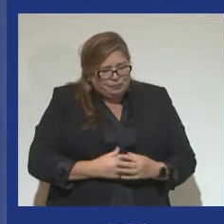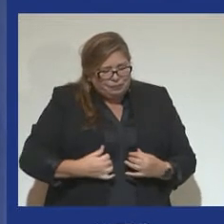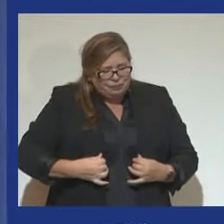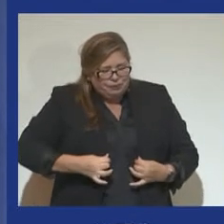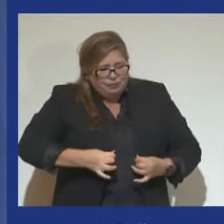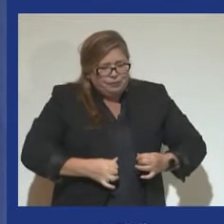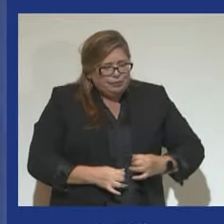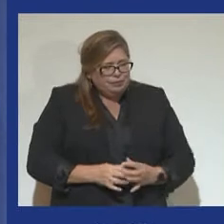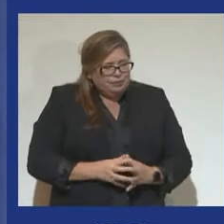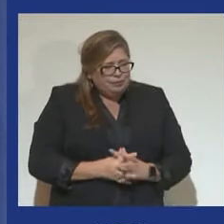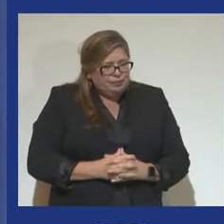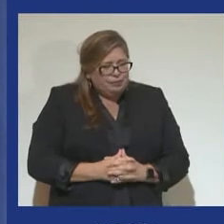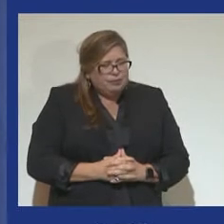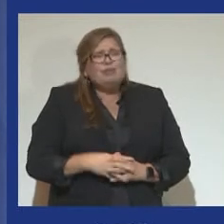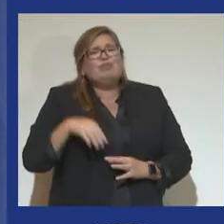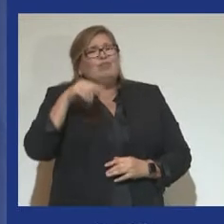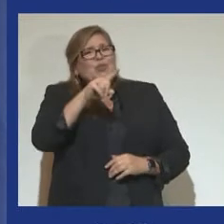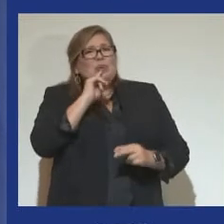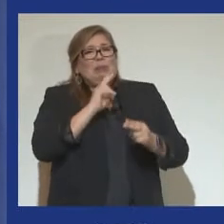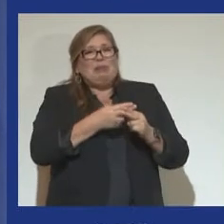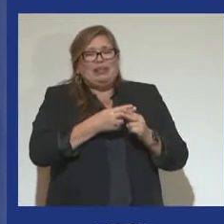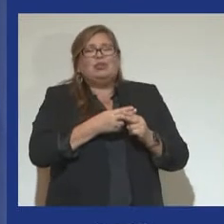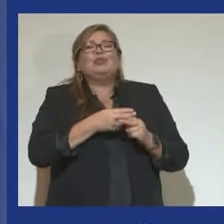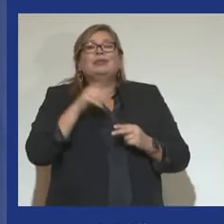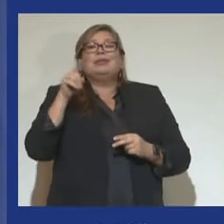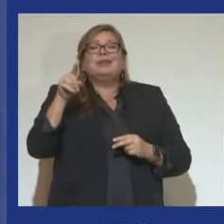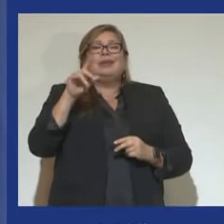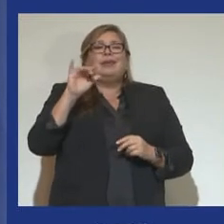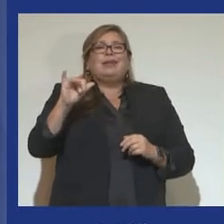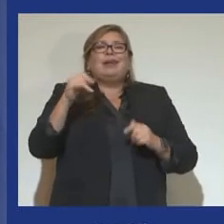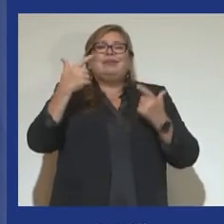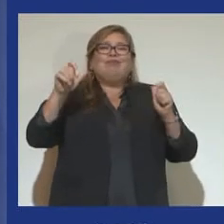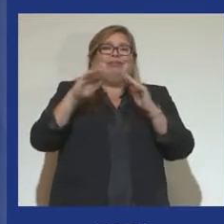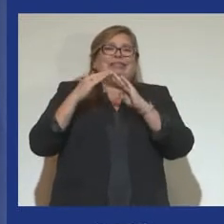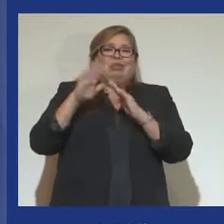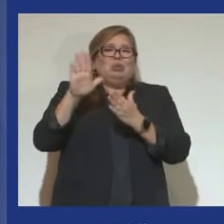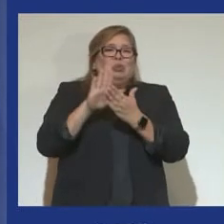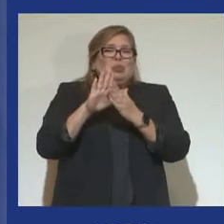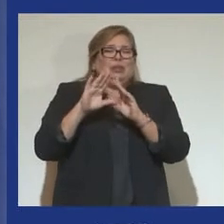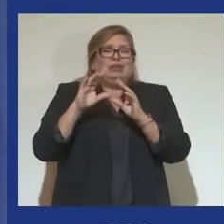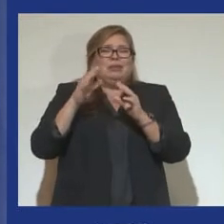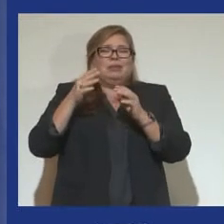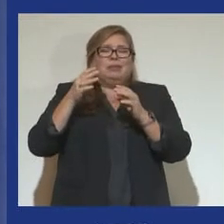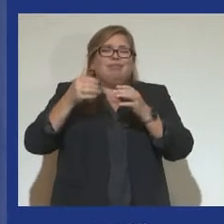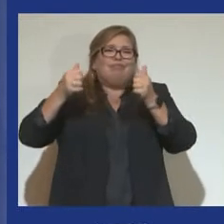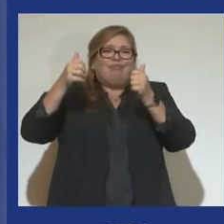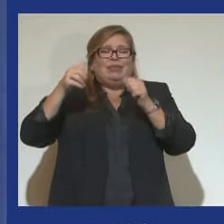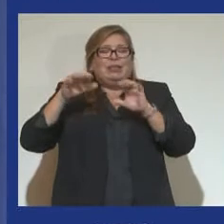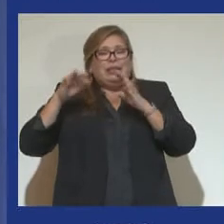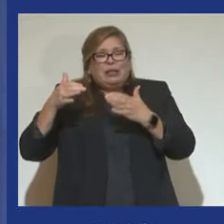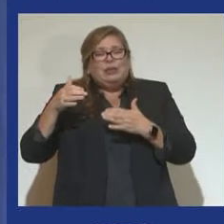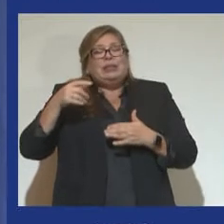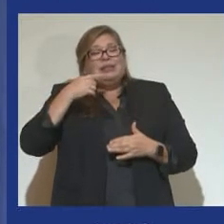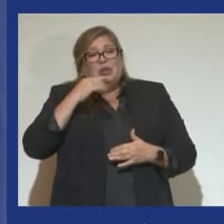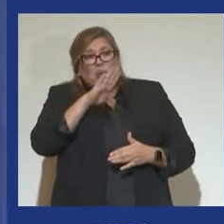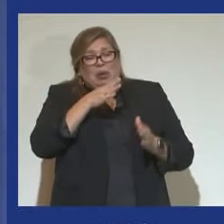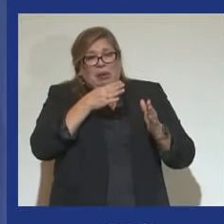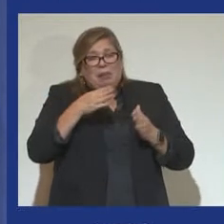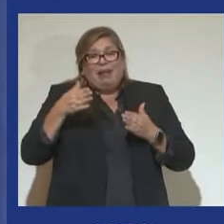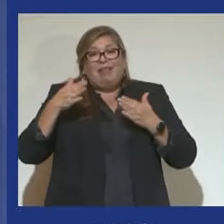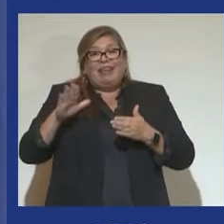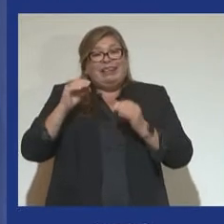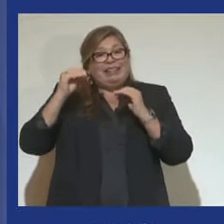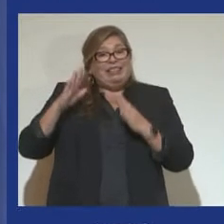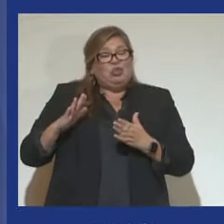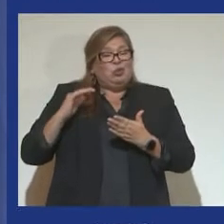usted lo que mencionaron los superintendentes escolares dijeron que su plan permite que sindicatos